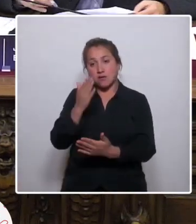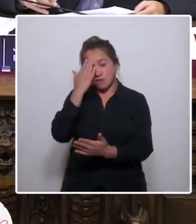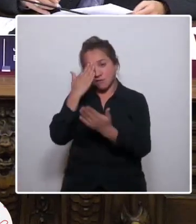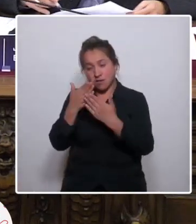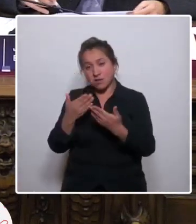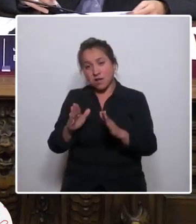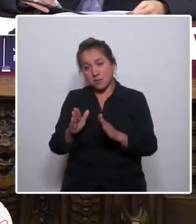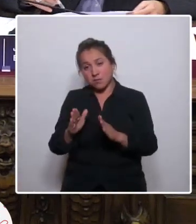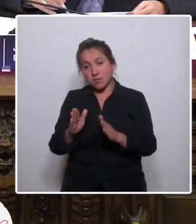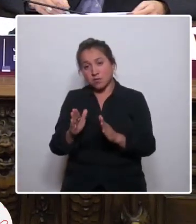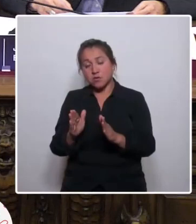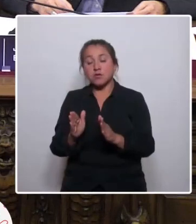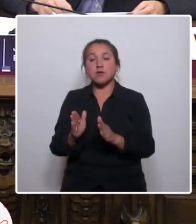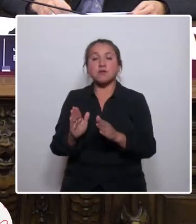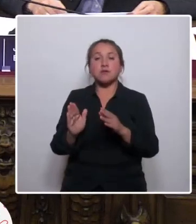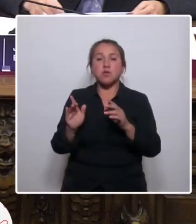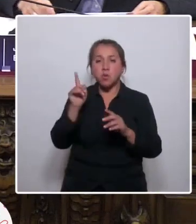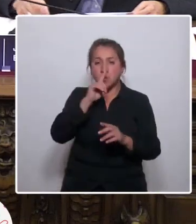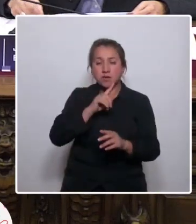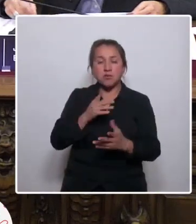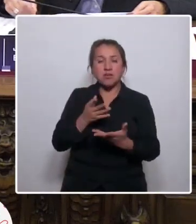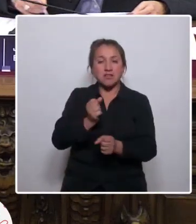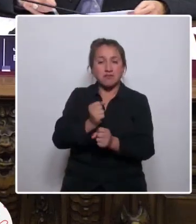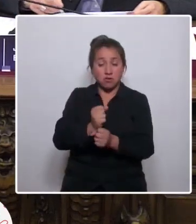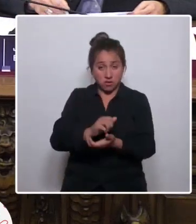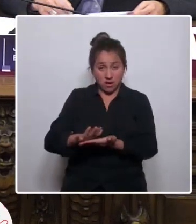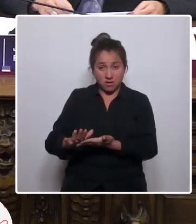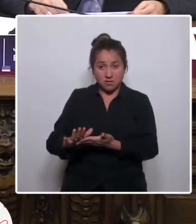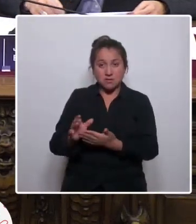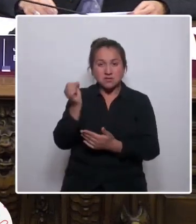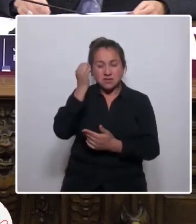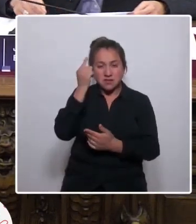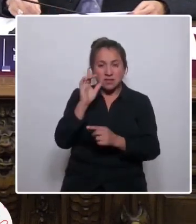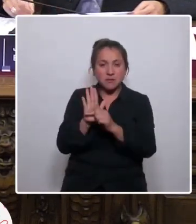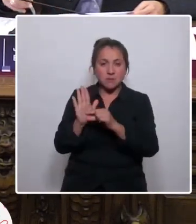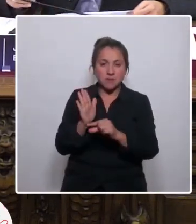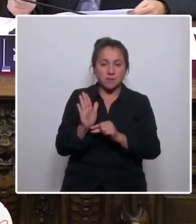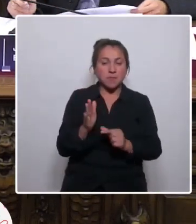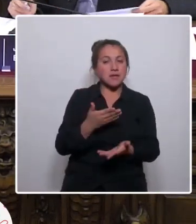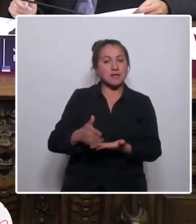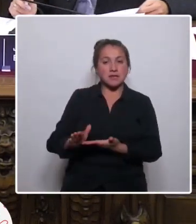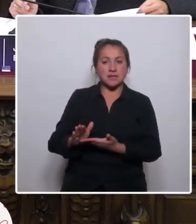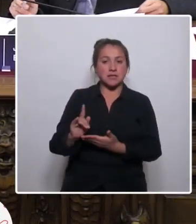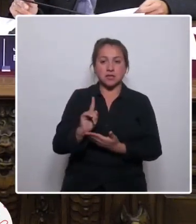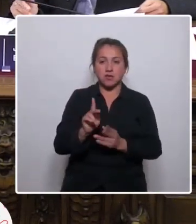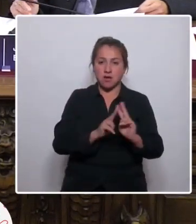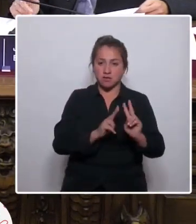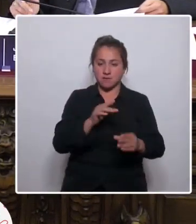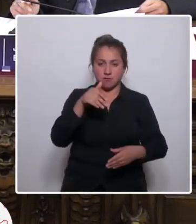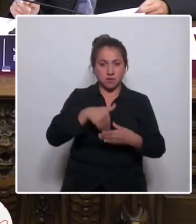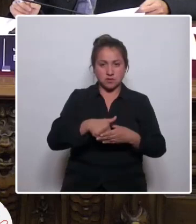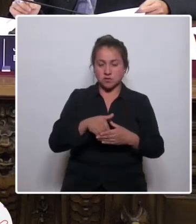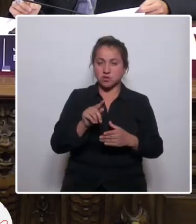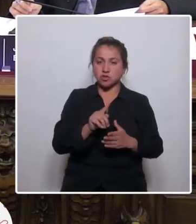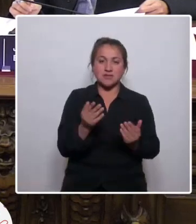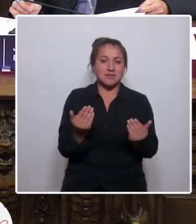Más para eliminar la oración final sobre desempeño de Donoren se entienden rechazadas y no se someterían a votación.